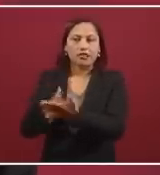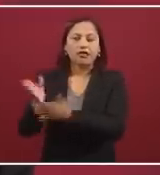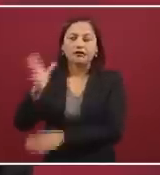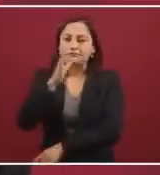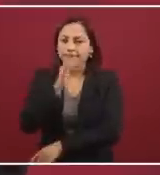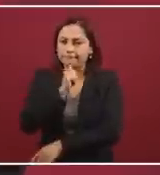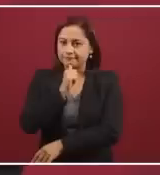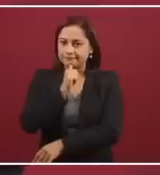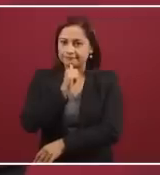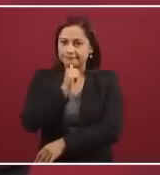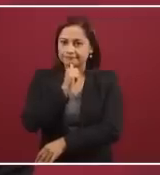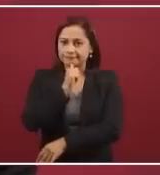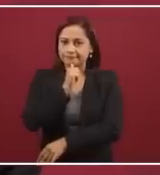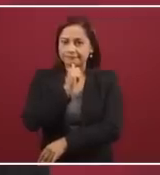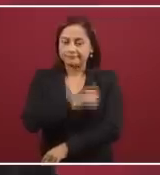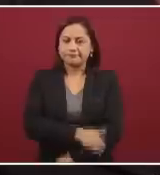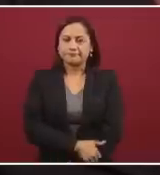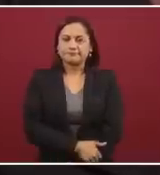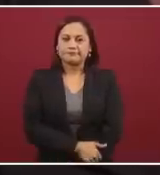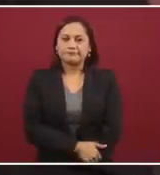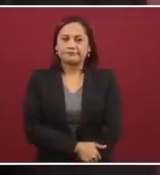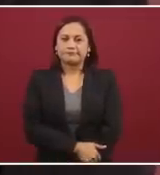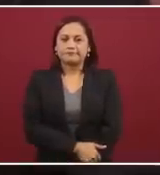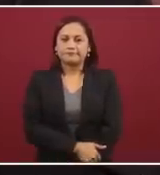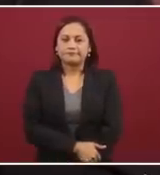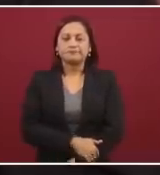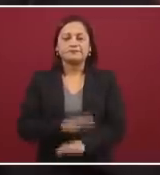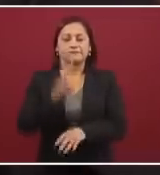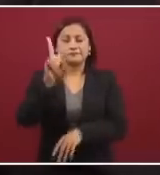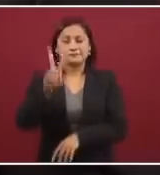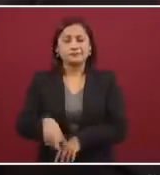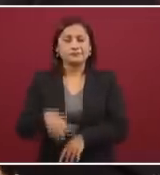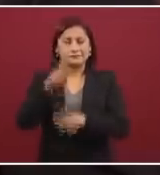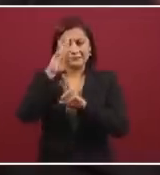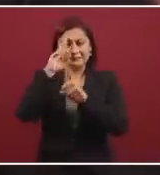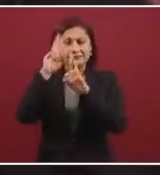es que sus muy delicado